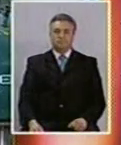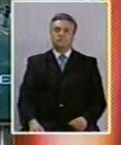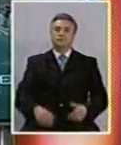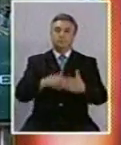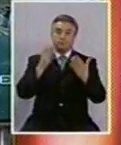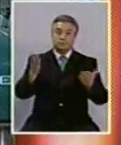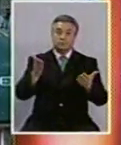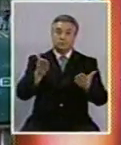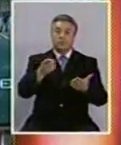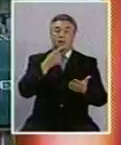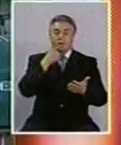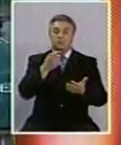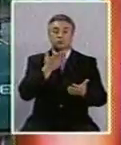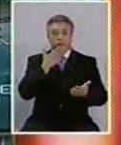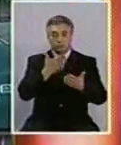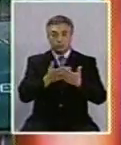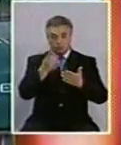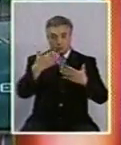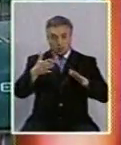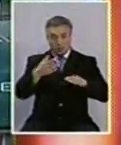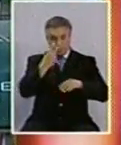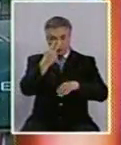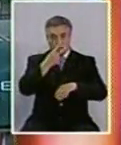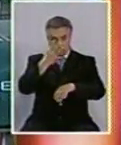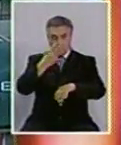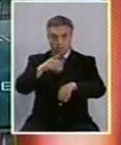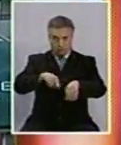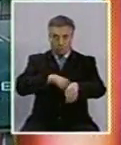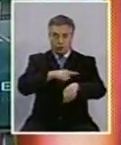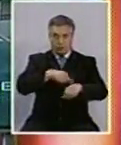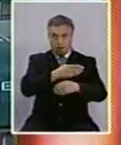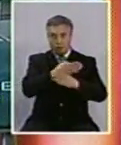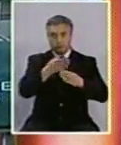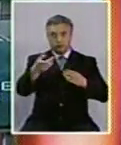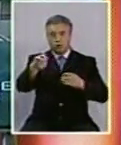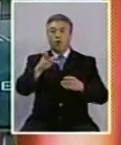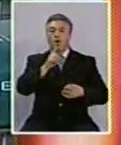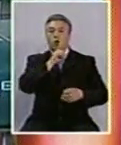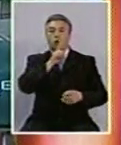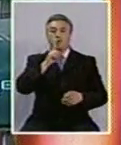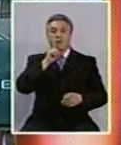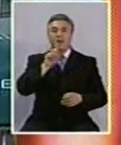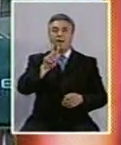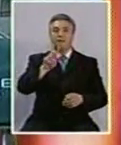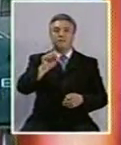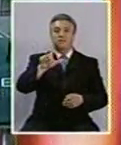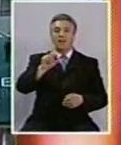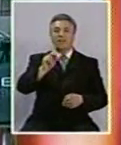Y cuando han pasado un poco más de 24 horas desde el cierre del nombrado Hotel Valdivia, hay